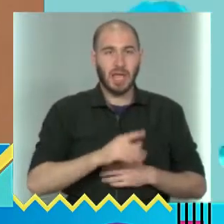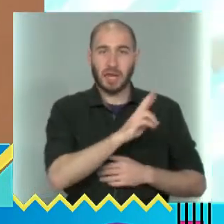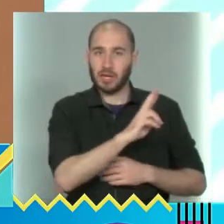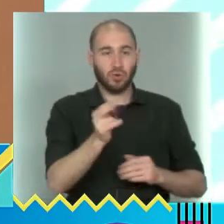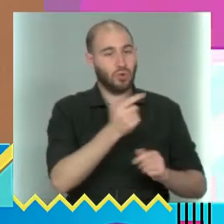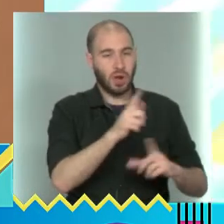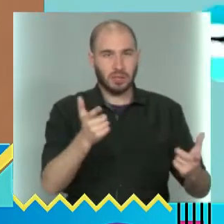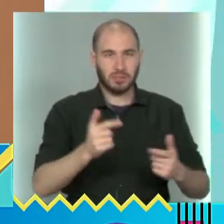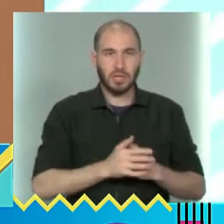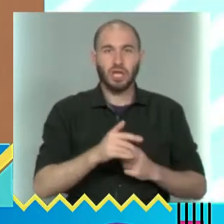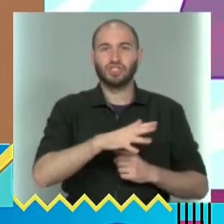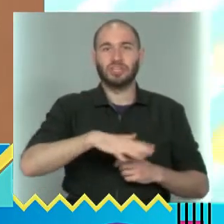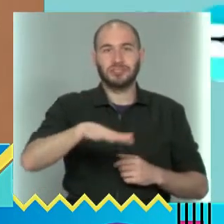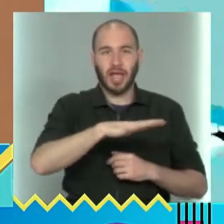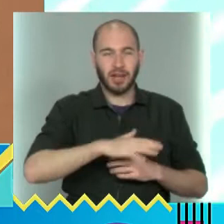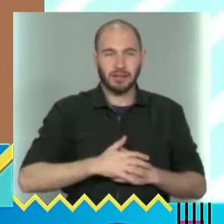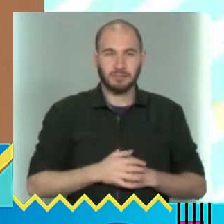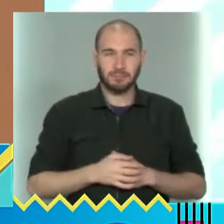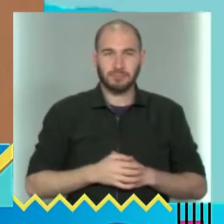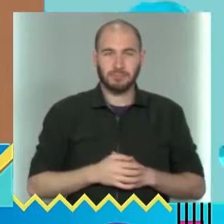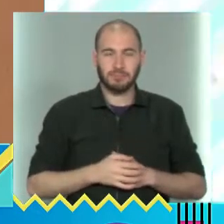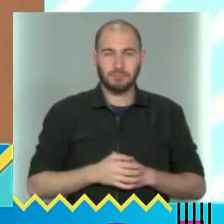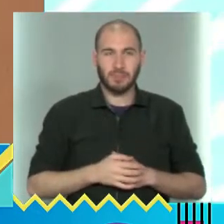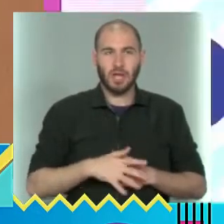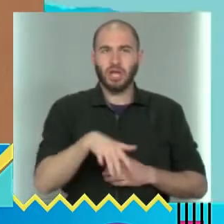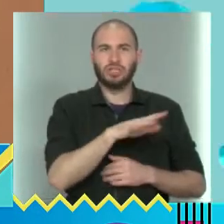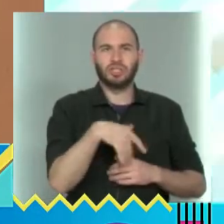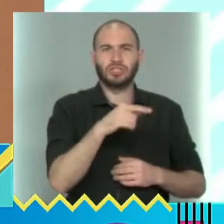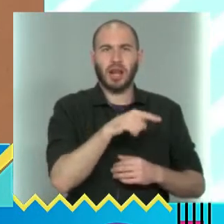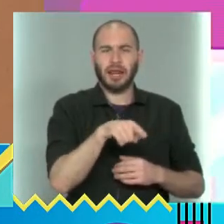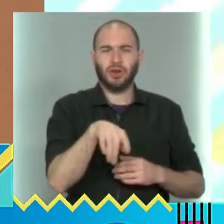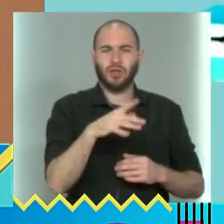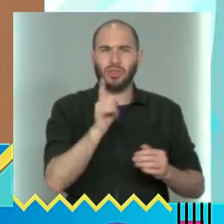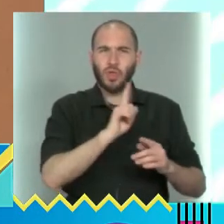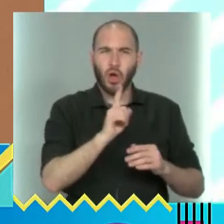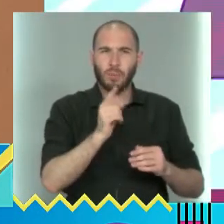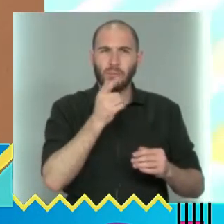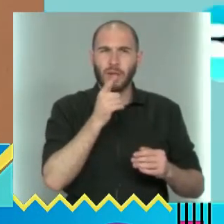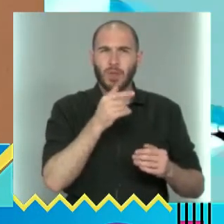Laico, socialista, no el socialismo que entendemos a